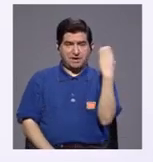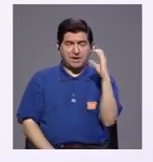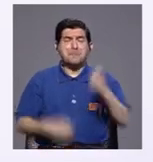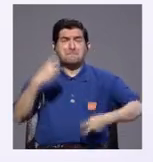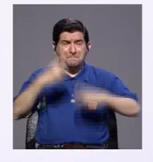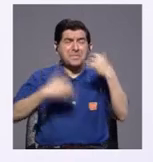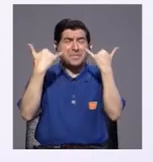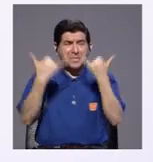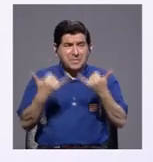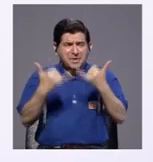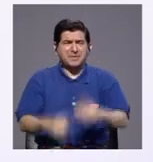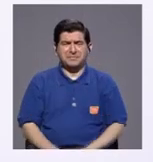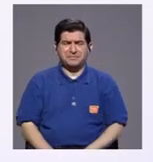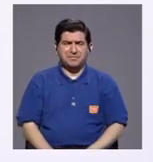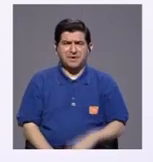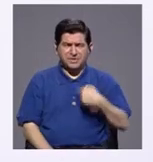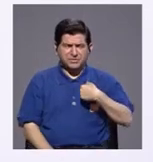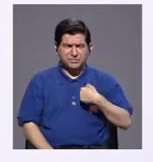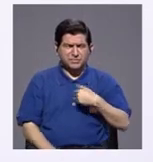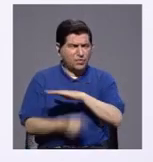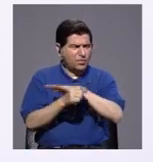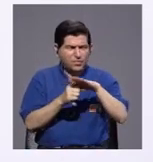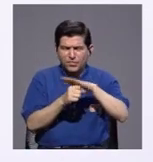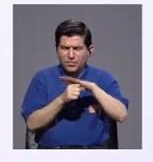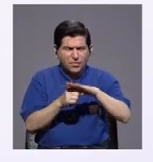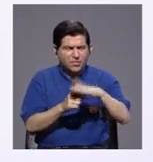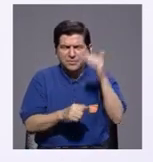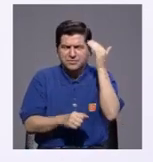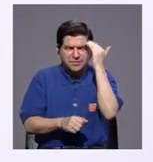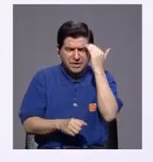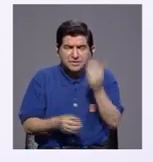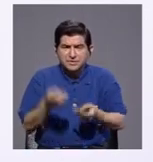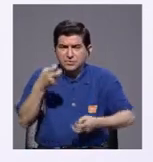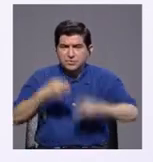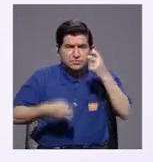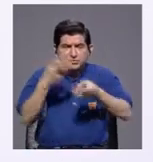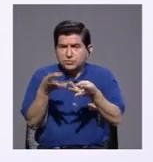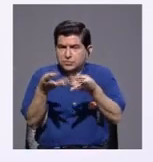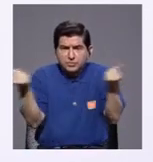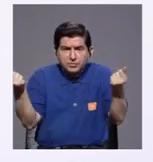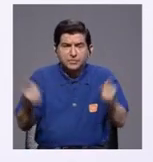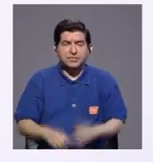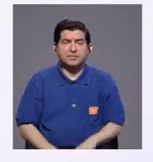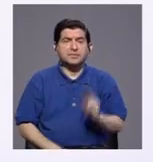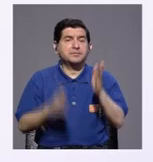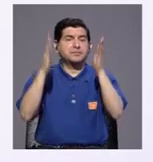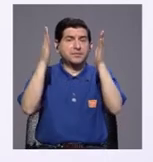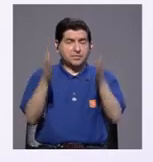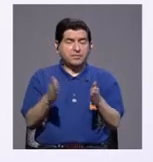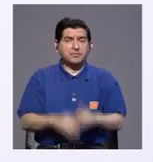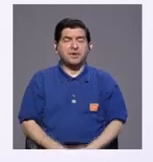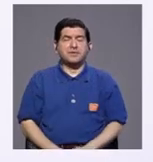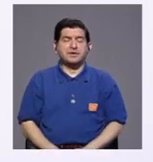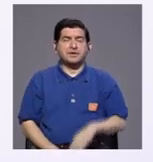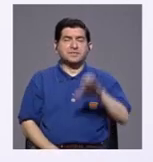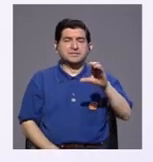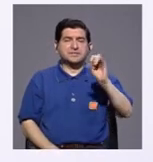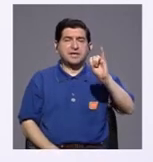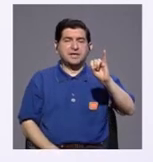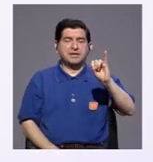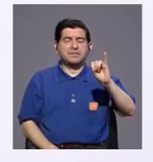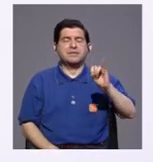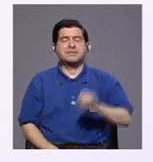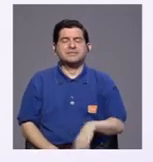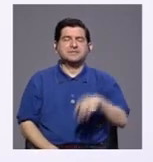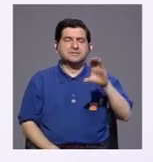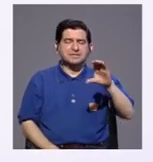actualmente no estoy totalmente alterado si ya ese problema se resolvió porque los compañeros del cbm se viese